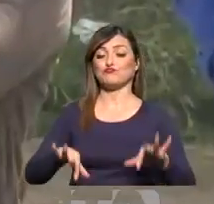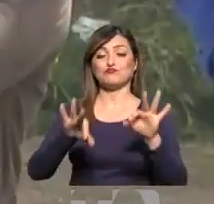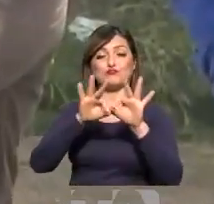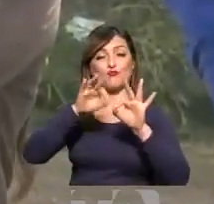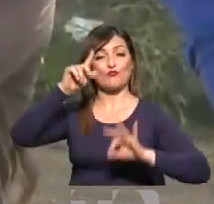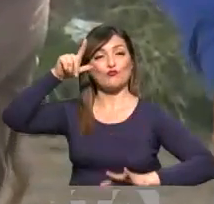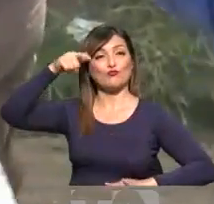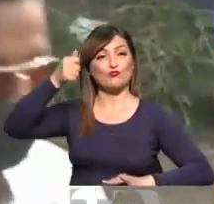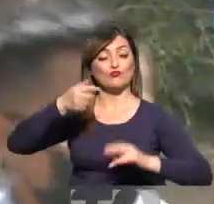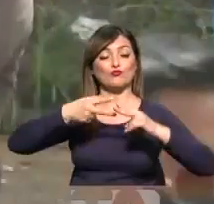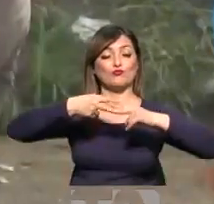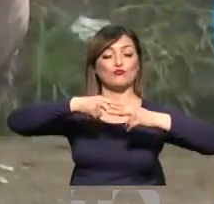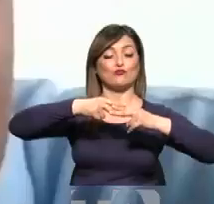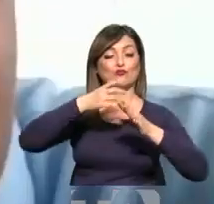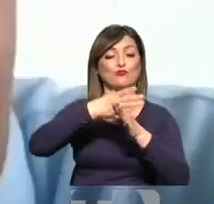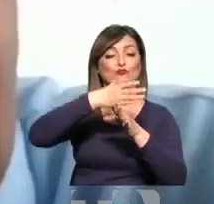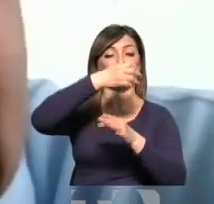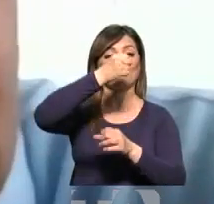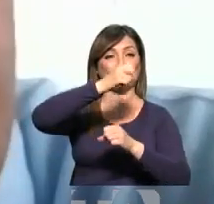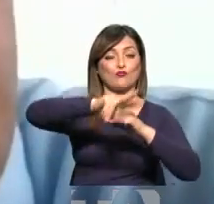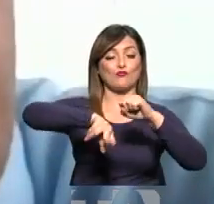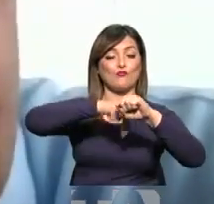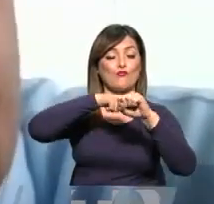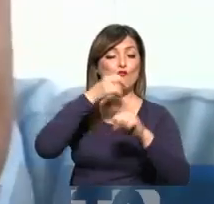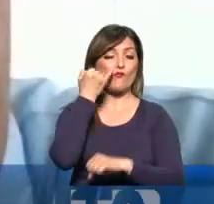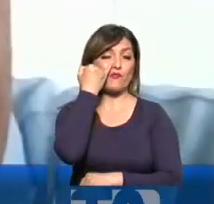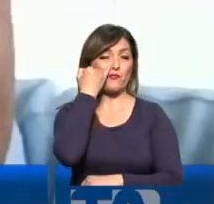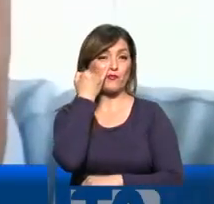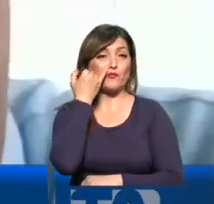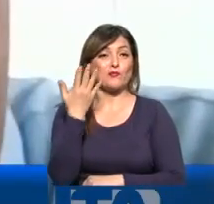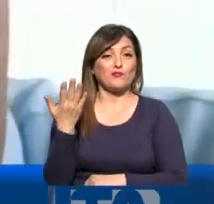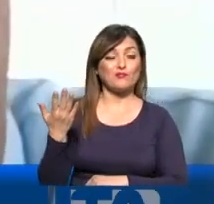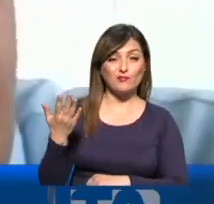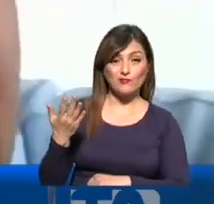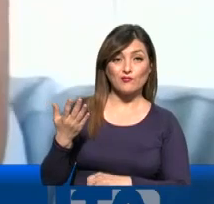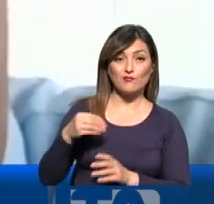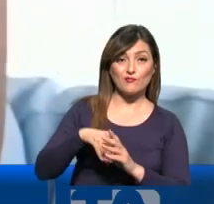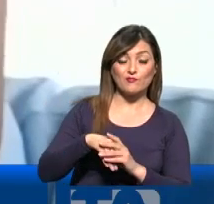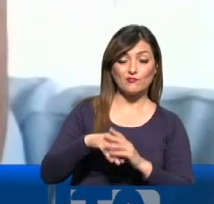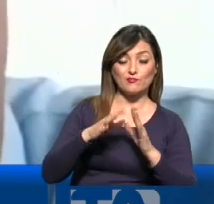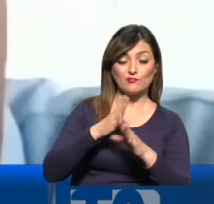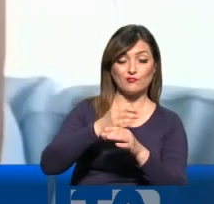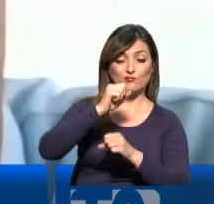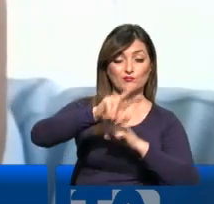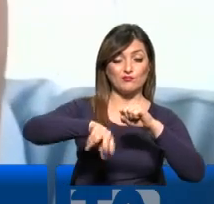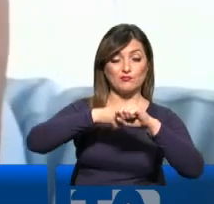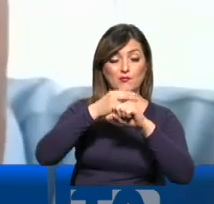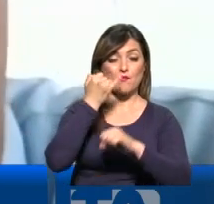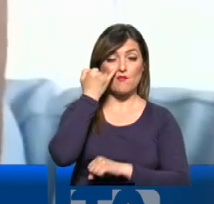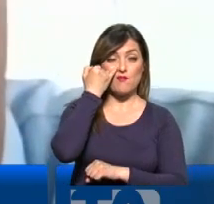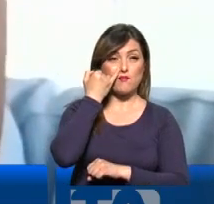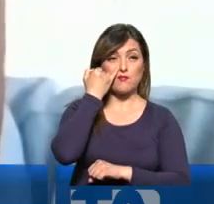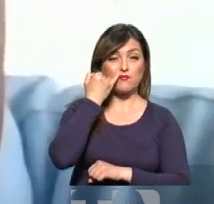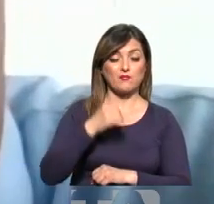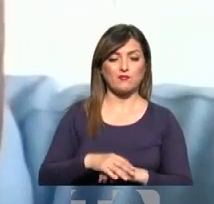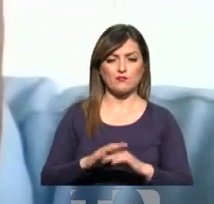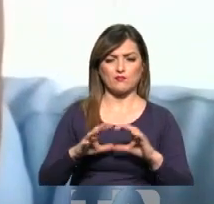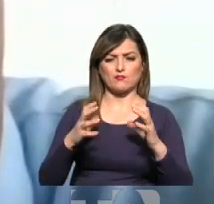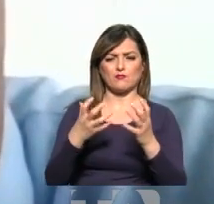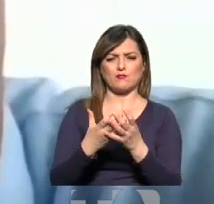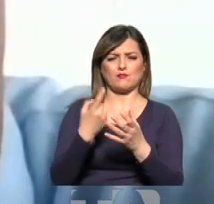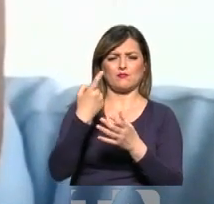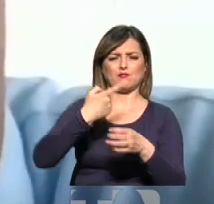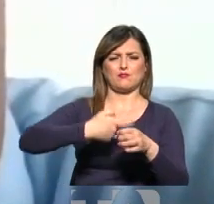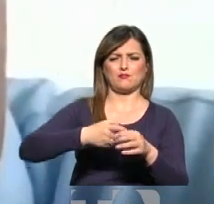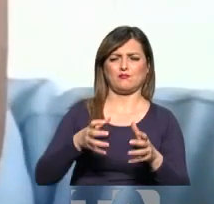la relación con la CONAIE. Ver cuáles son los sectores internos de la CONAIE. La CONAIE no es una unidad monolítica